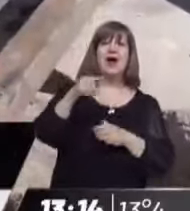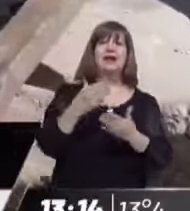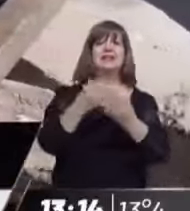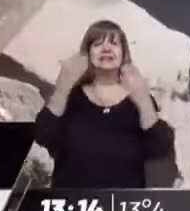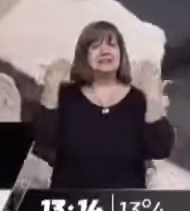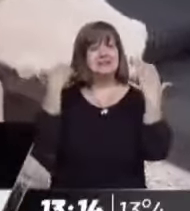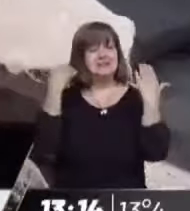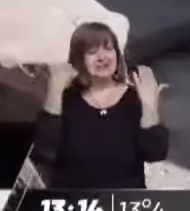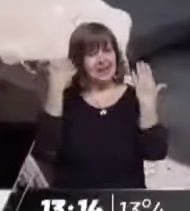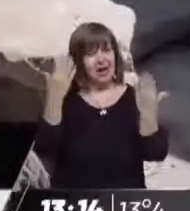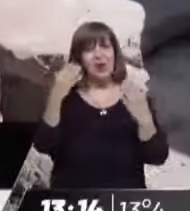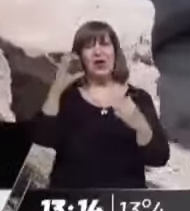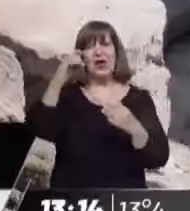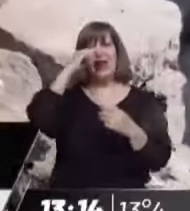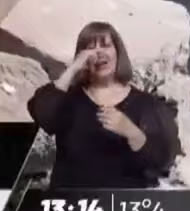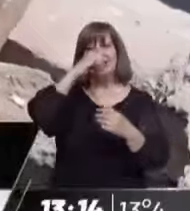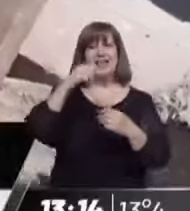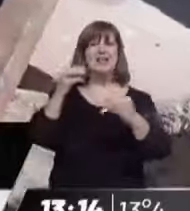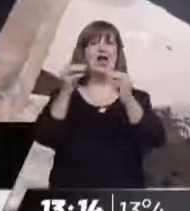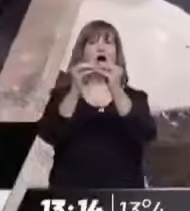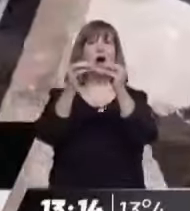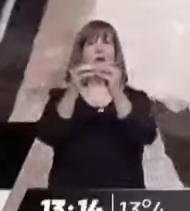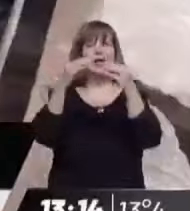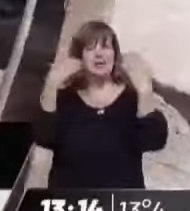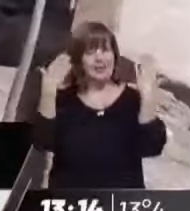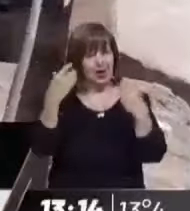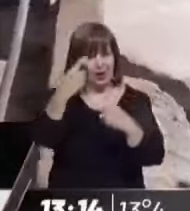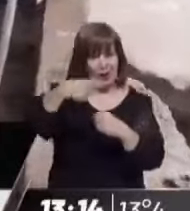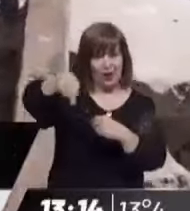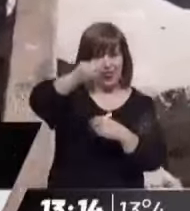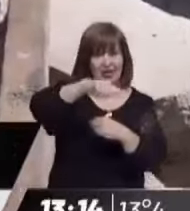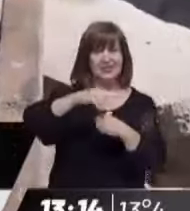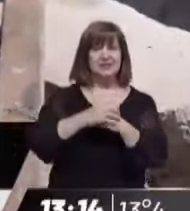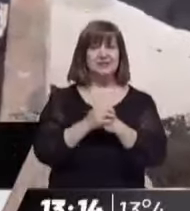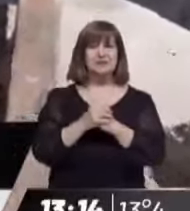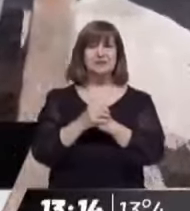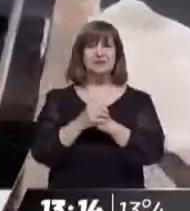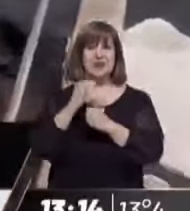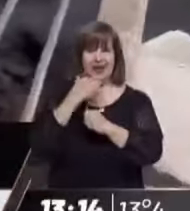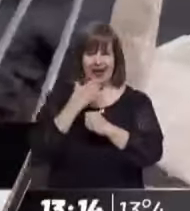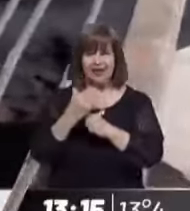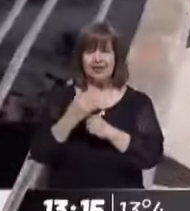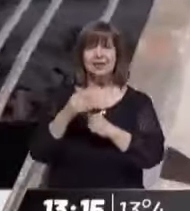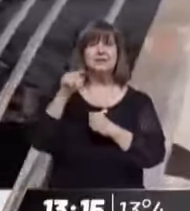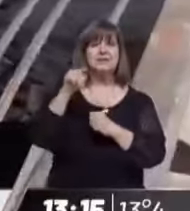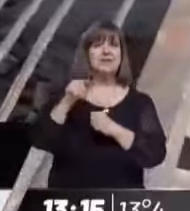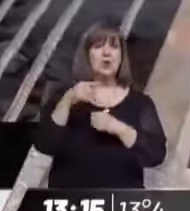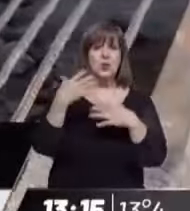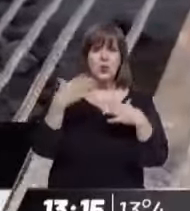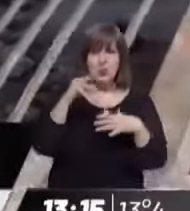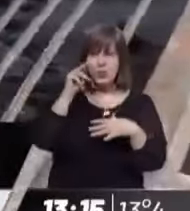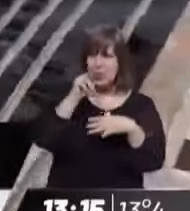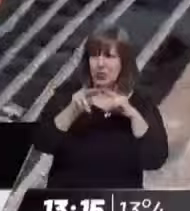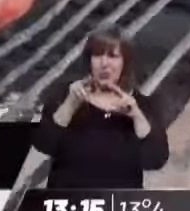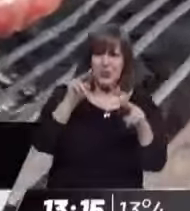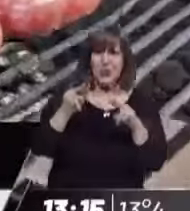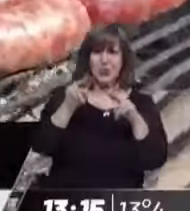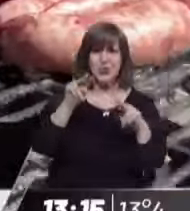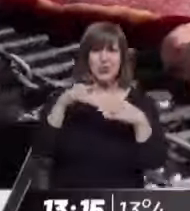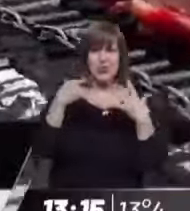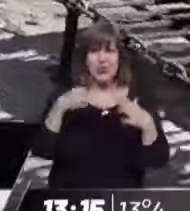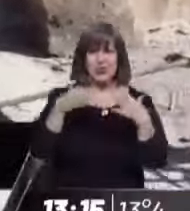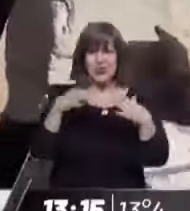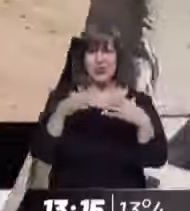tus compañeros allá en Canal. Gracias. Igual feliz para usted. Mirá el Tony. Oh, mirá lo que es eso, y ya está sangrando.